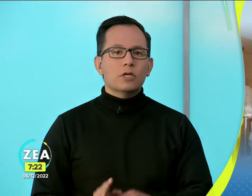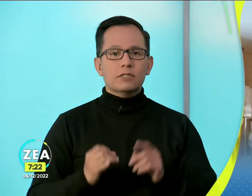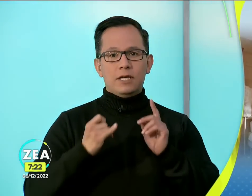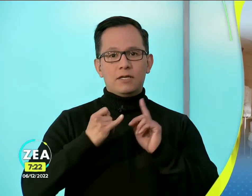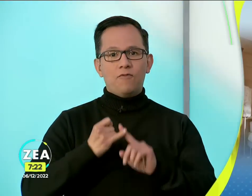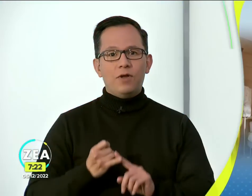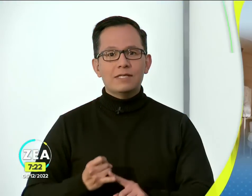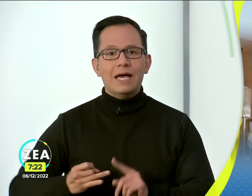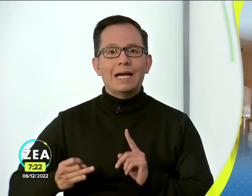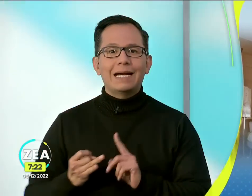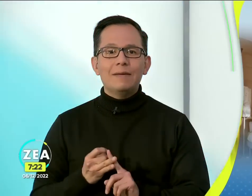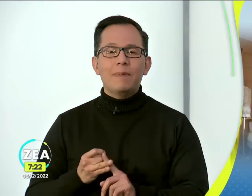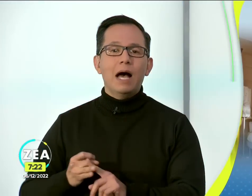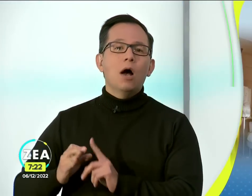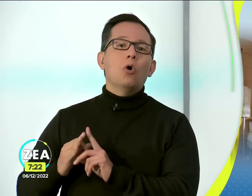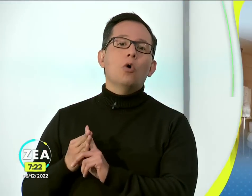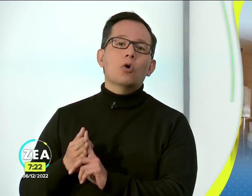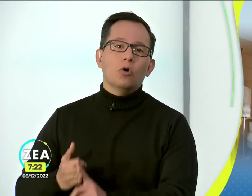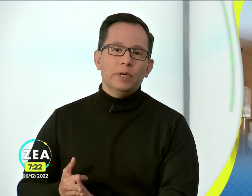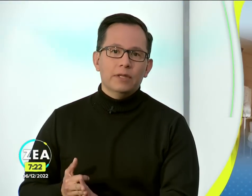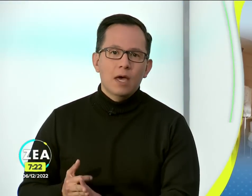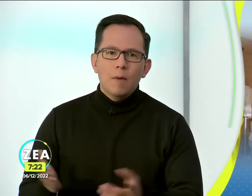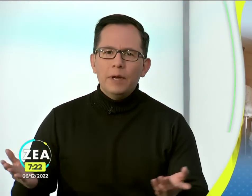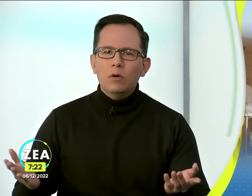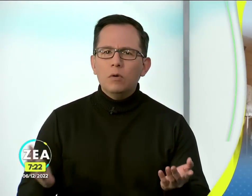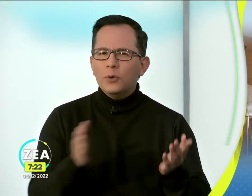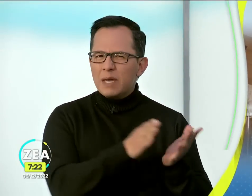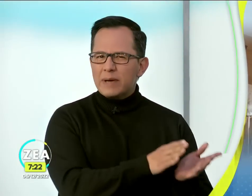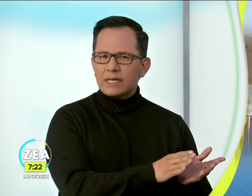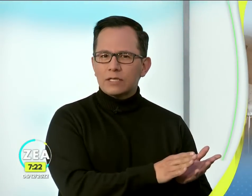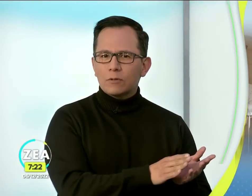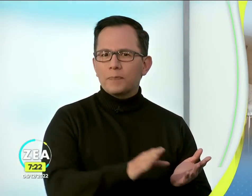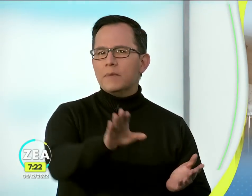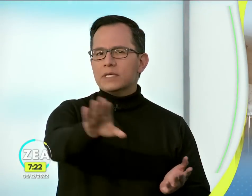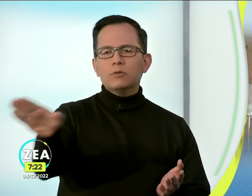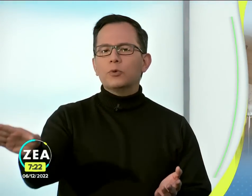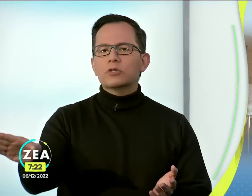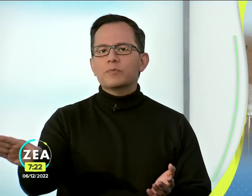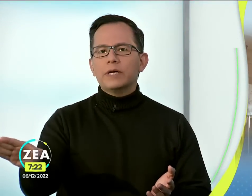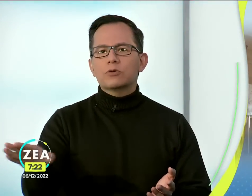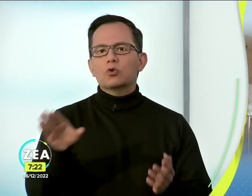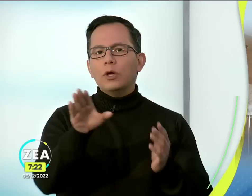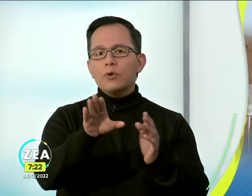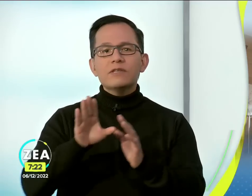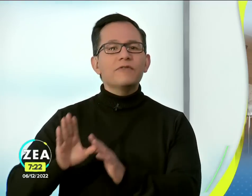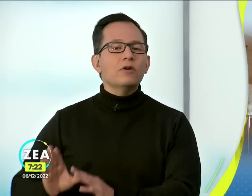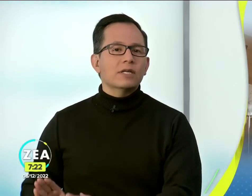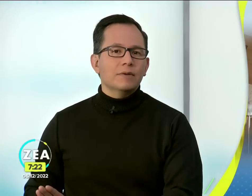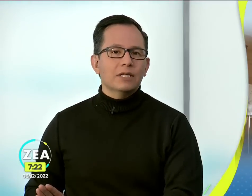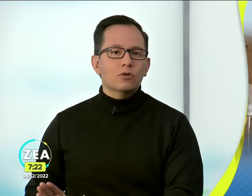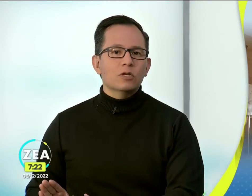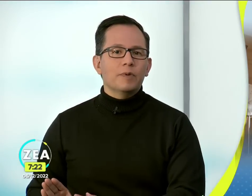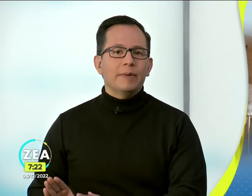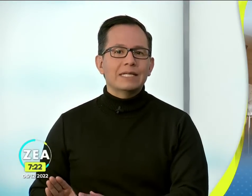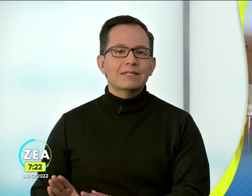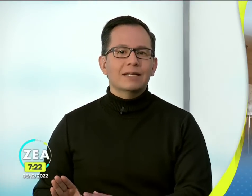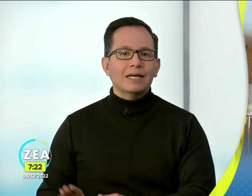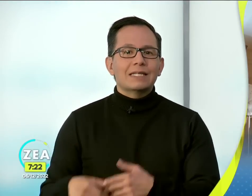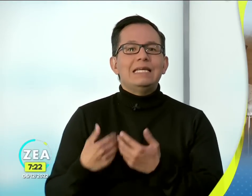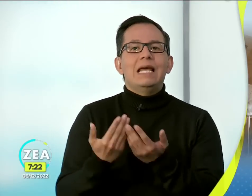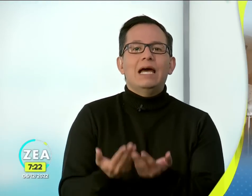infecciosas ya se influenza gripa o covid Pero por qué pasa esto empecemos por los espacios cuando hace frío las habitaciones